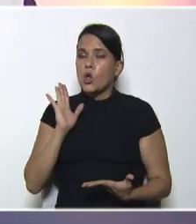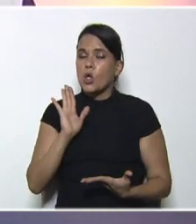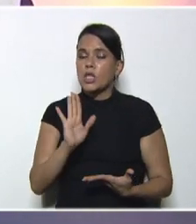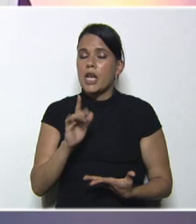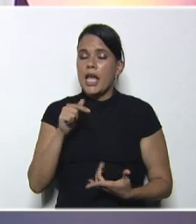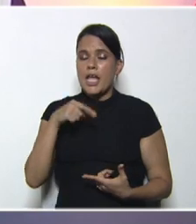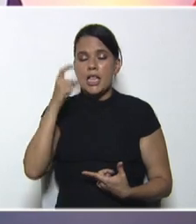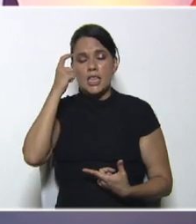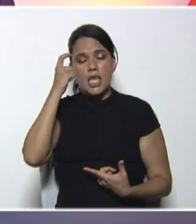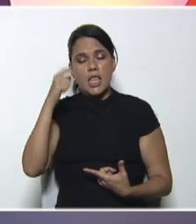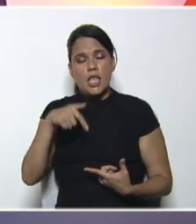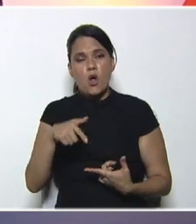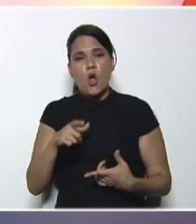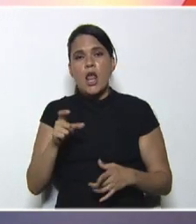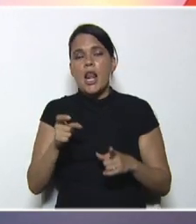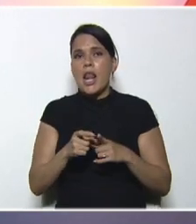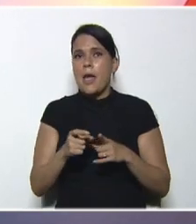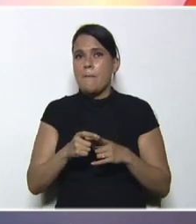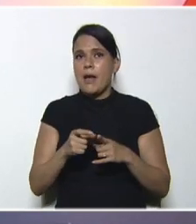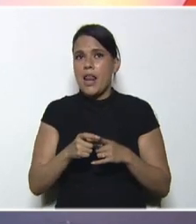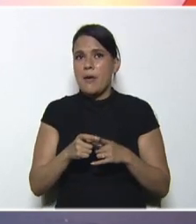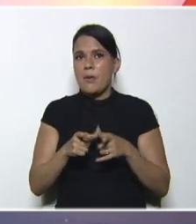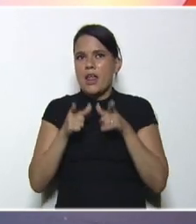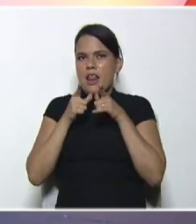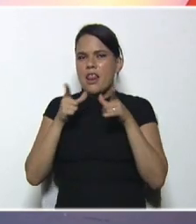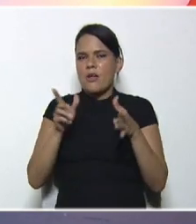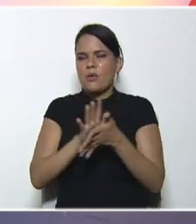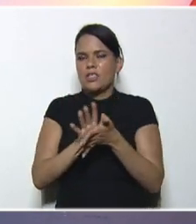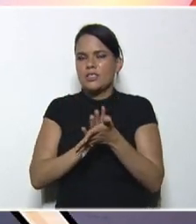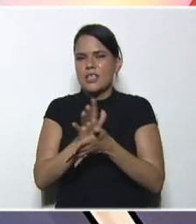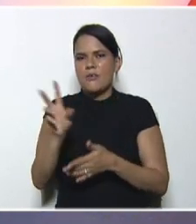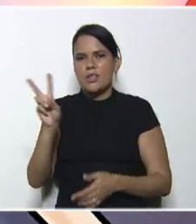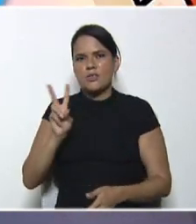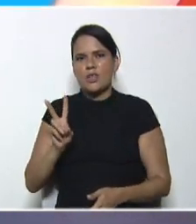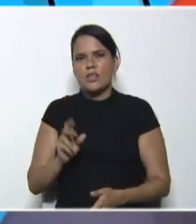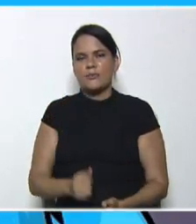el día de hoy las palabras clave en lengua de señas venezolana.